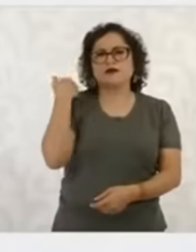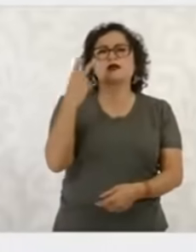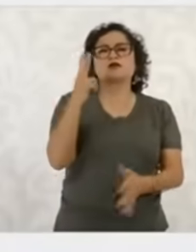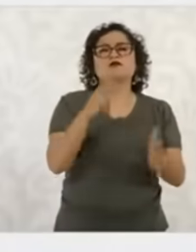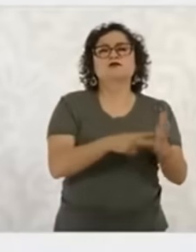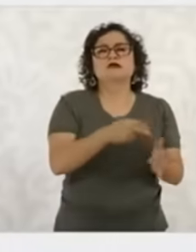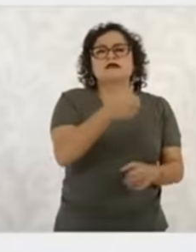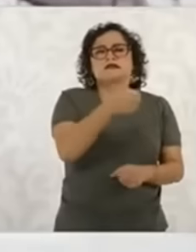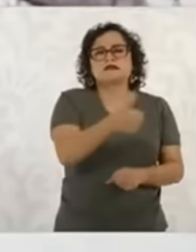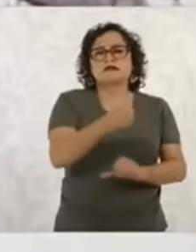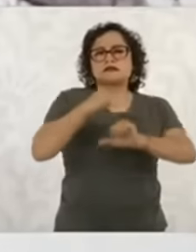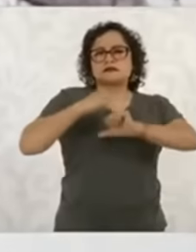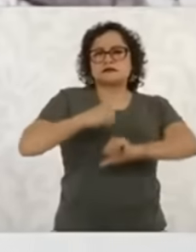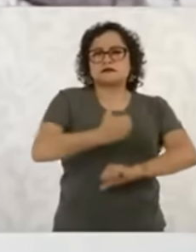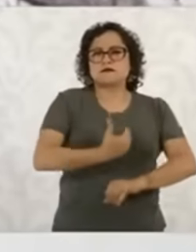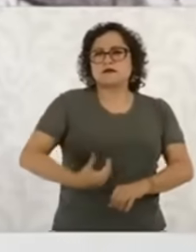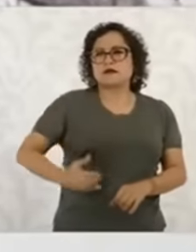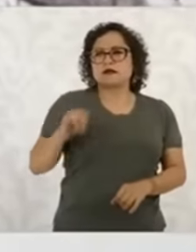2006?